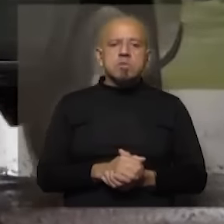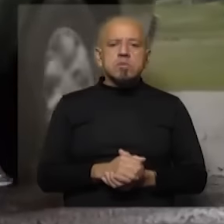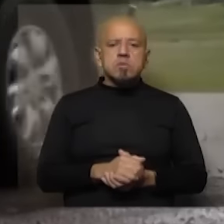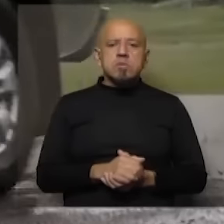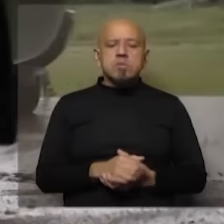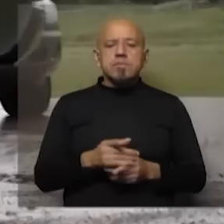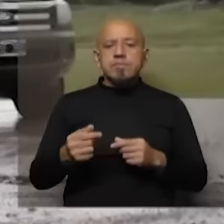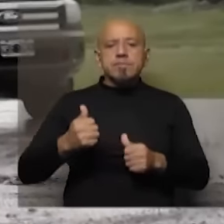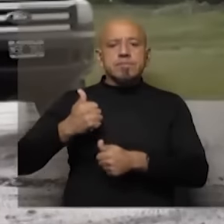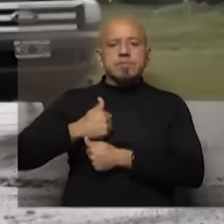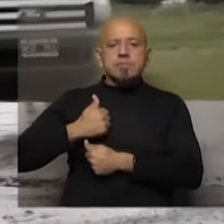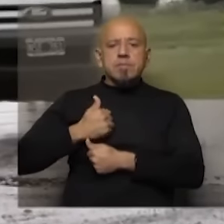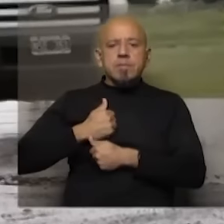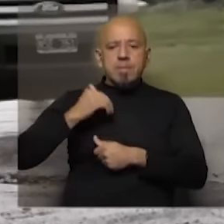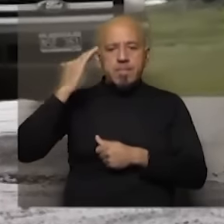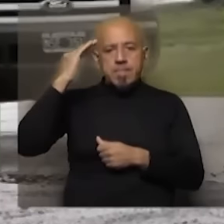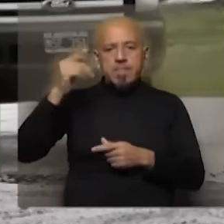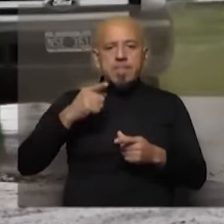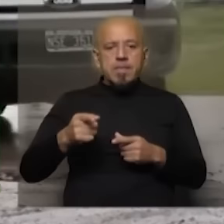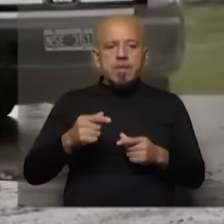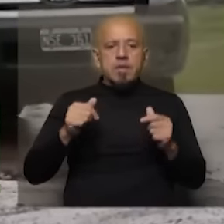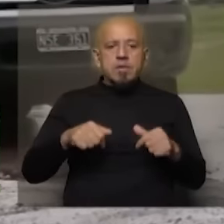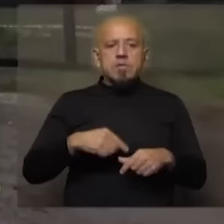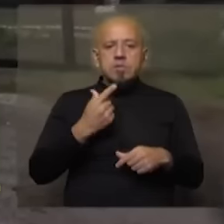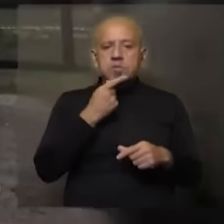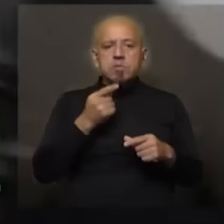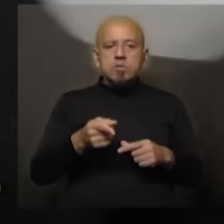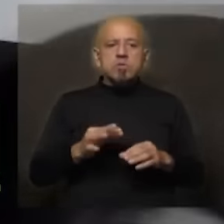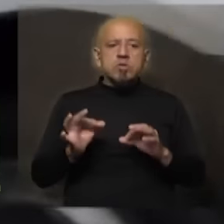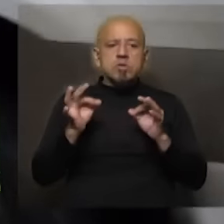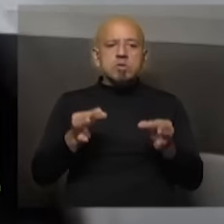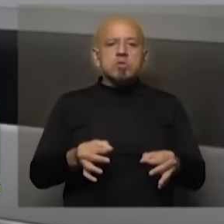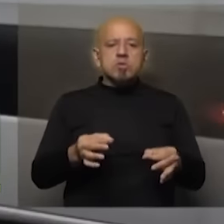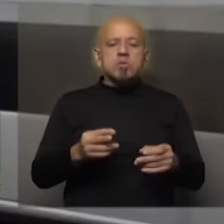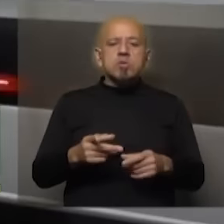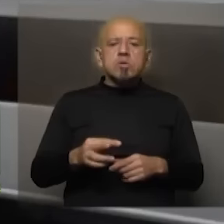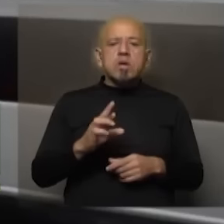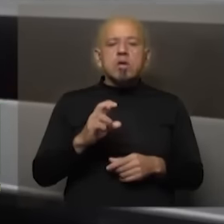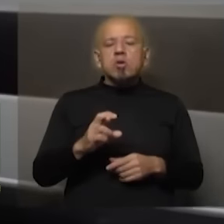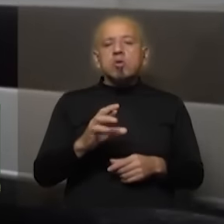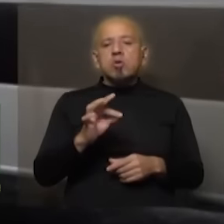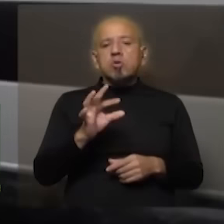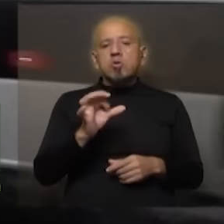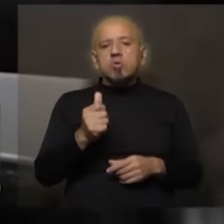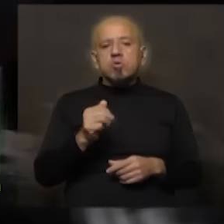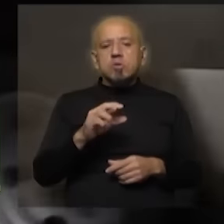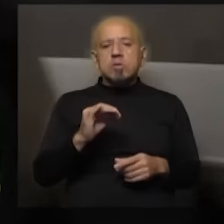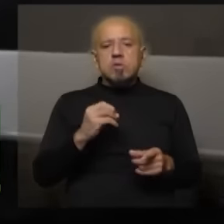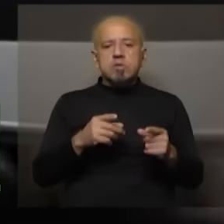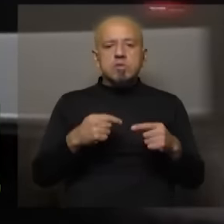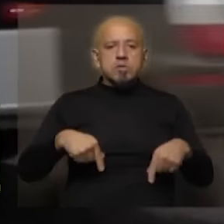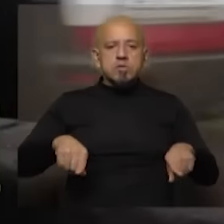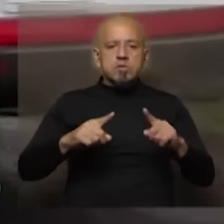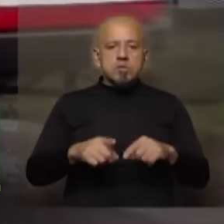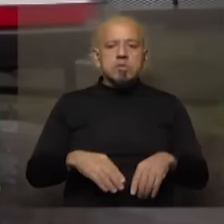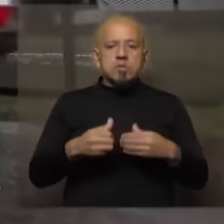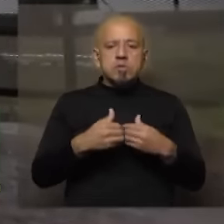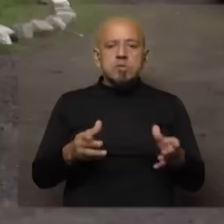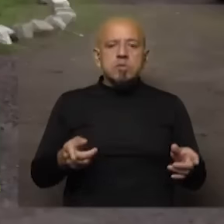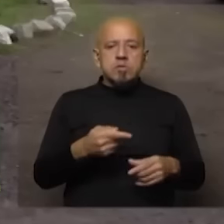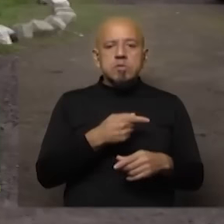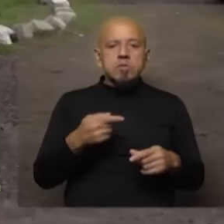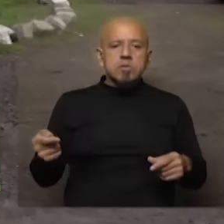Efectivos del Ejército y de la Armada Argentina llegaron este jueves a Rosario para brindar apoyo logístico a las fuerzas federales desplegadas desde comienzos de